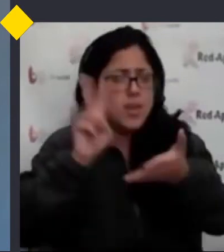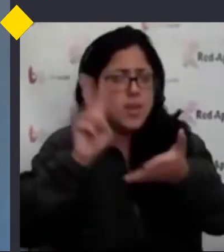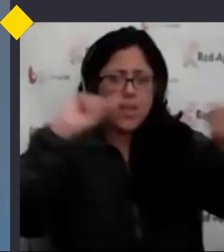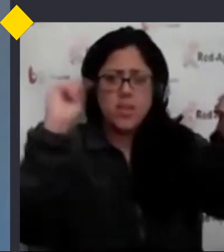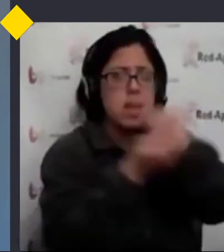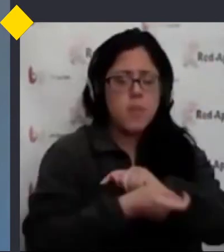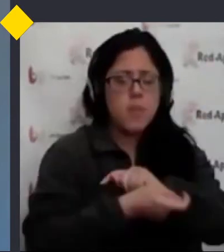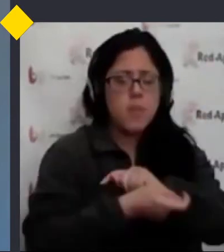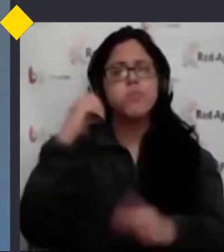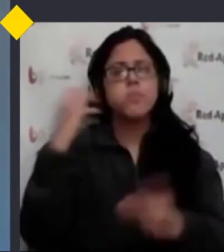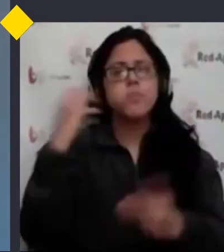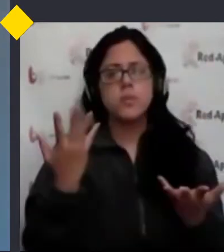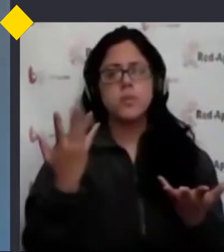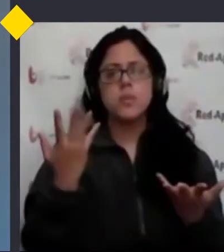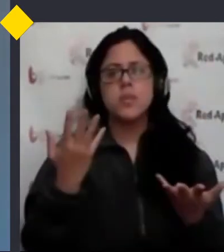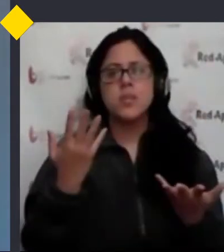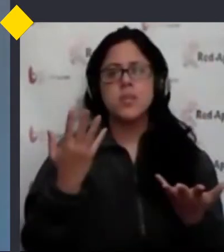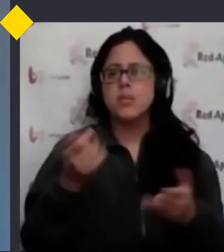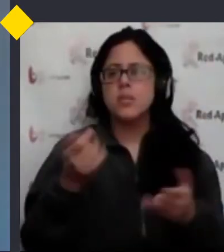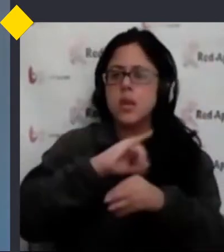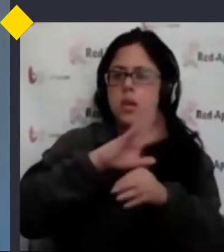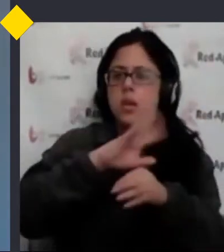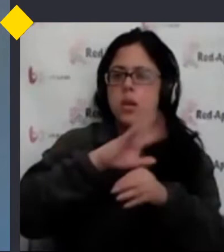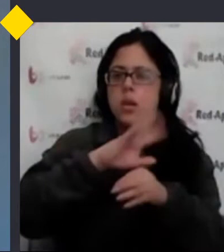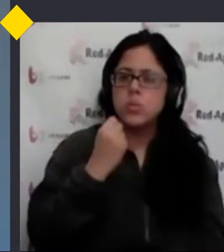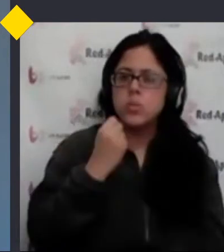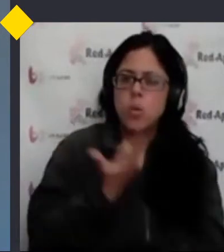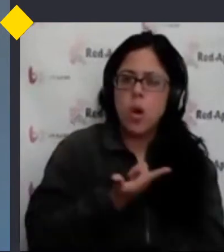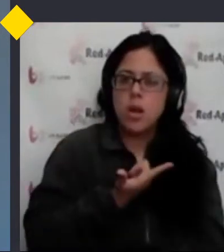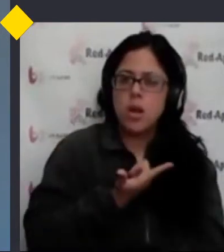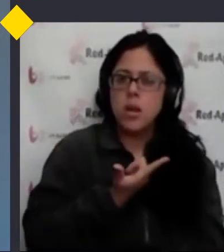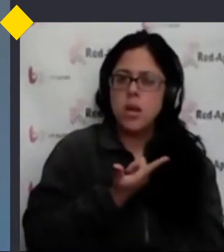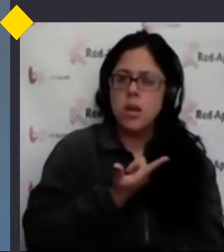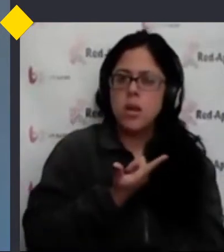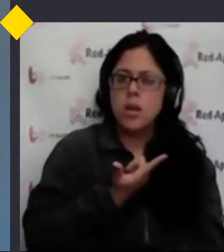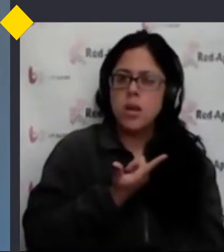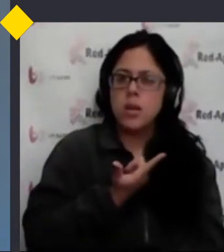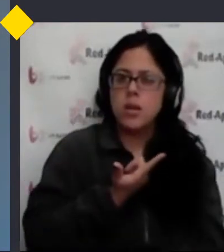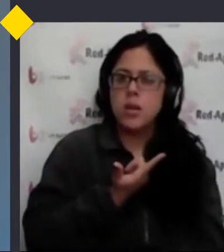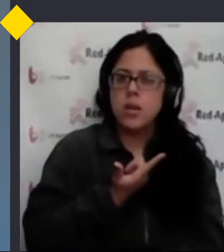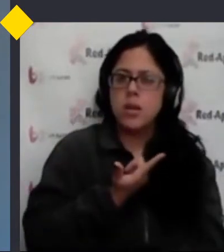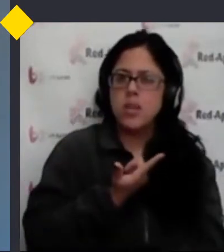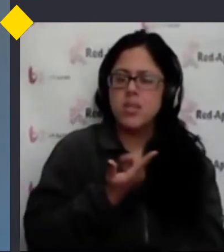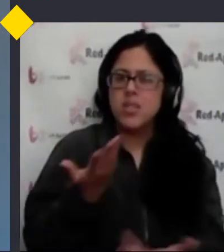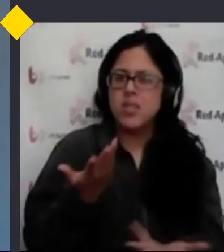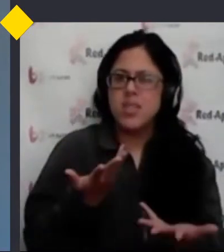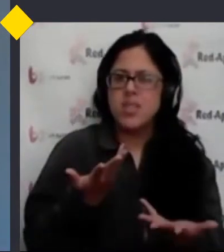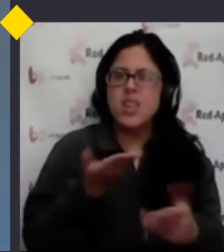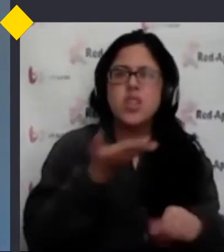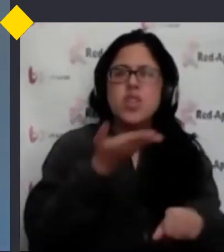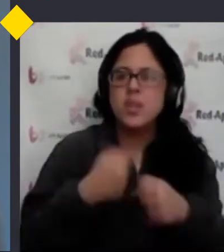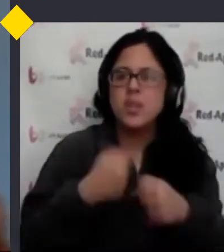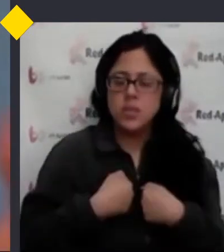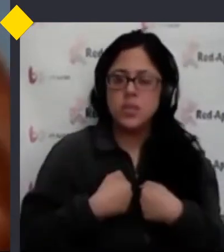¿a qué estoy invitando a incluir? Cuando hablamos de inclusión, ¿a qué los estoy invitando, las estoy invitando? Y al mismo tiempo,